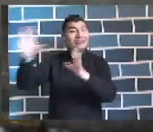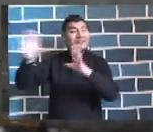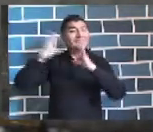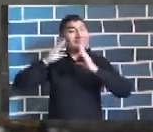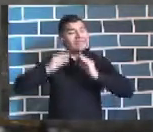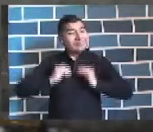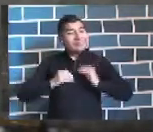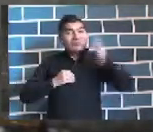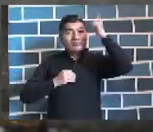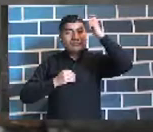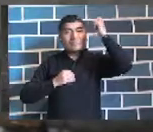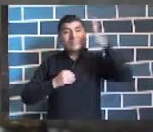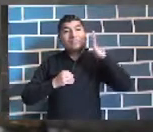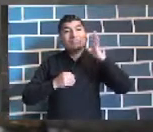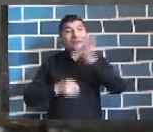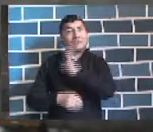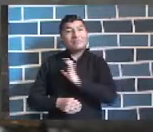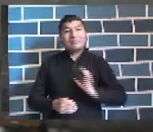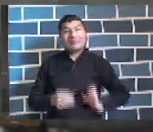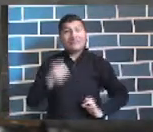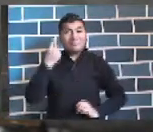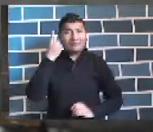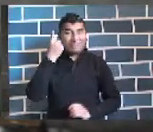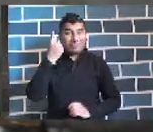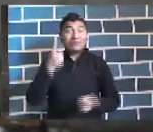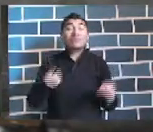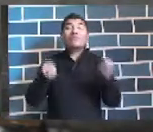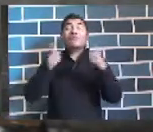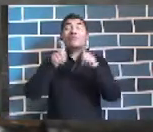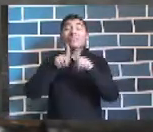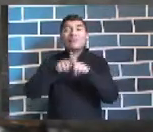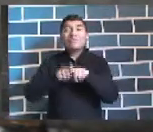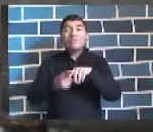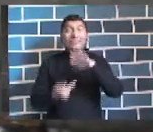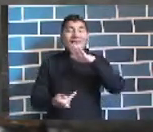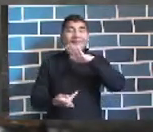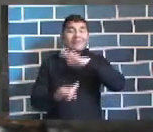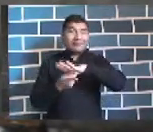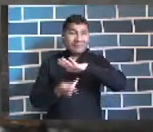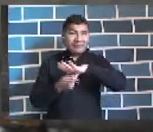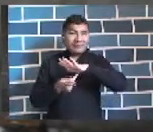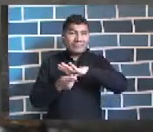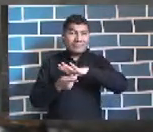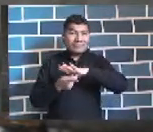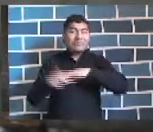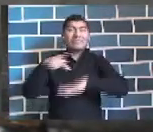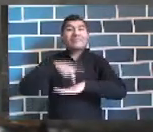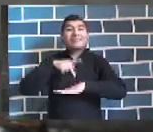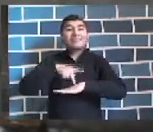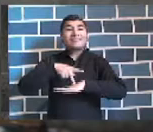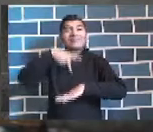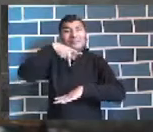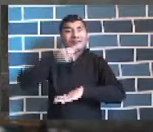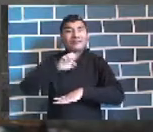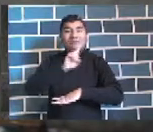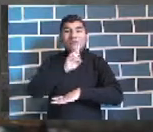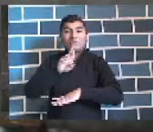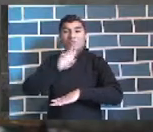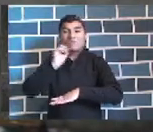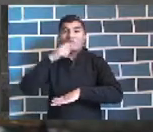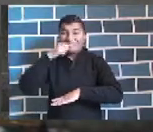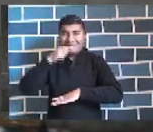Recibe la luz de Cristo. Cuando San Pedro dice, confesando, tú eres